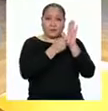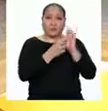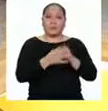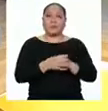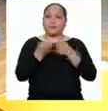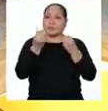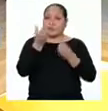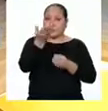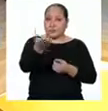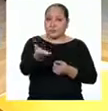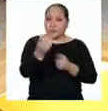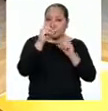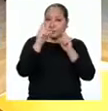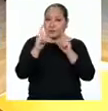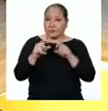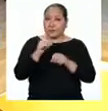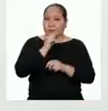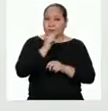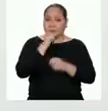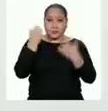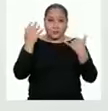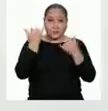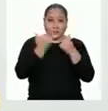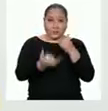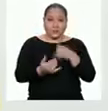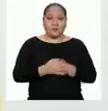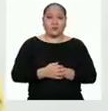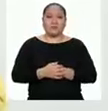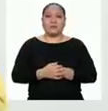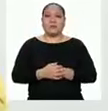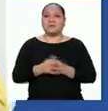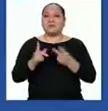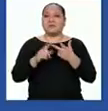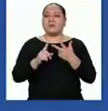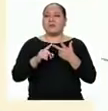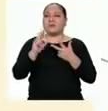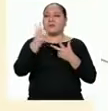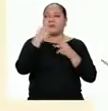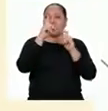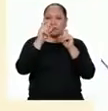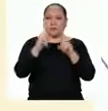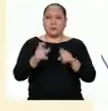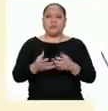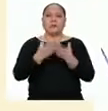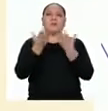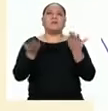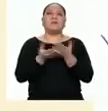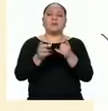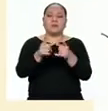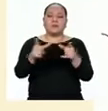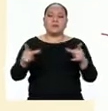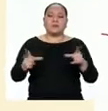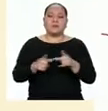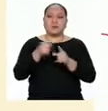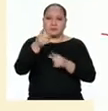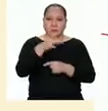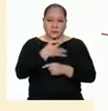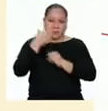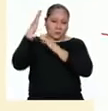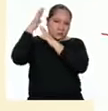les va con las preguntas que nos faltan? ¿Ya terminaron? ¿Cuál es nuestra tercera pregunta? ¿Dónde te discriminaron?